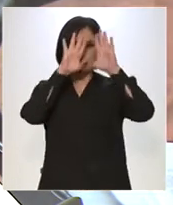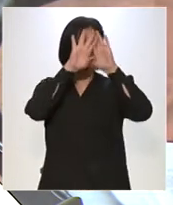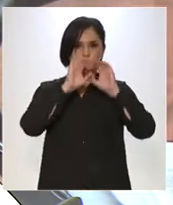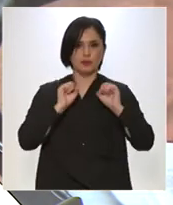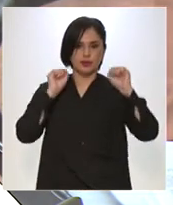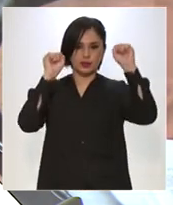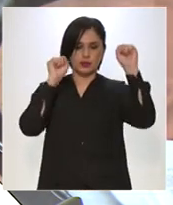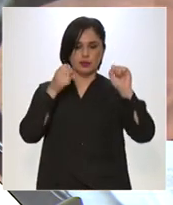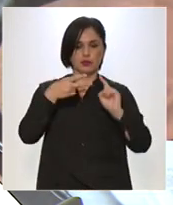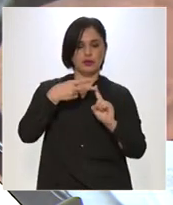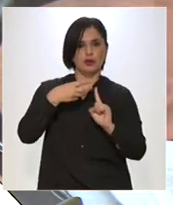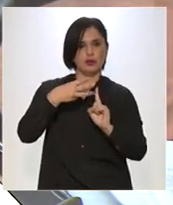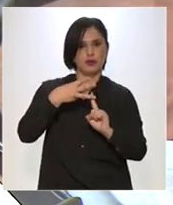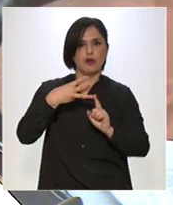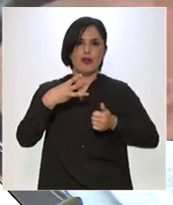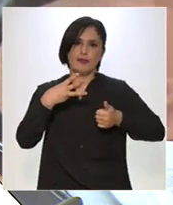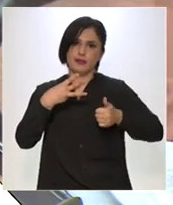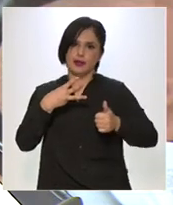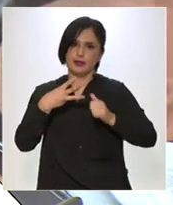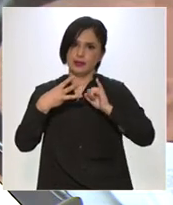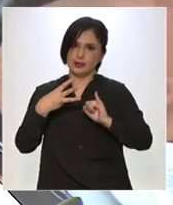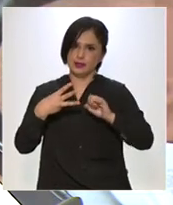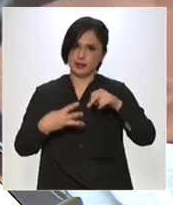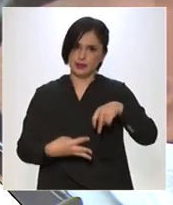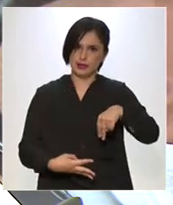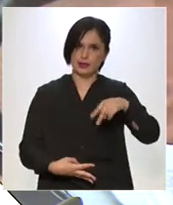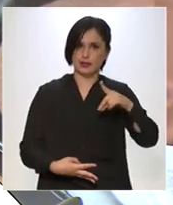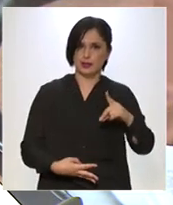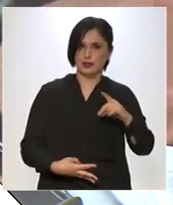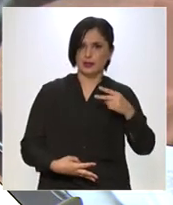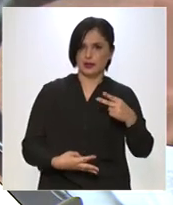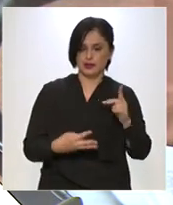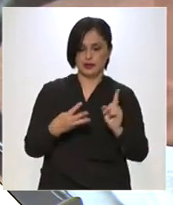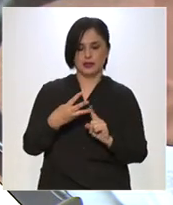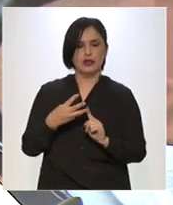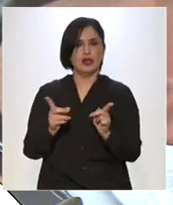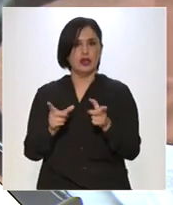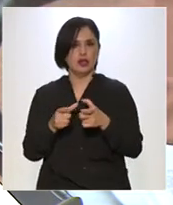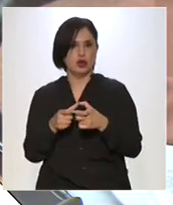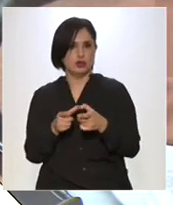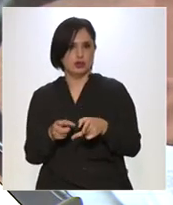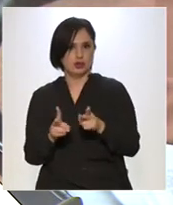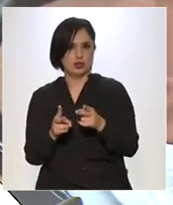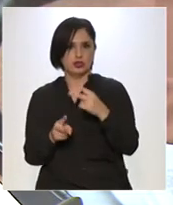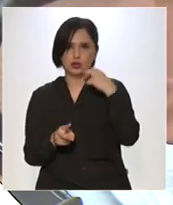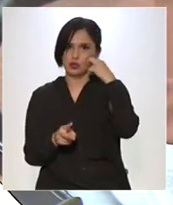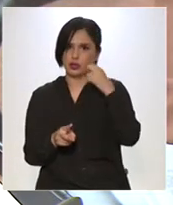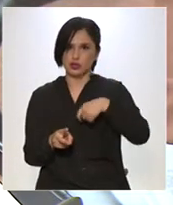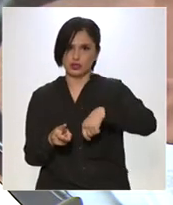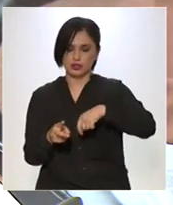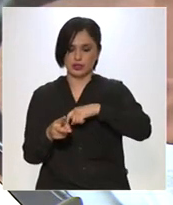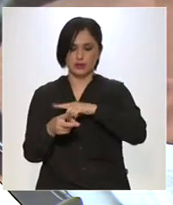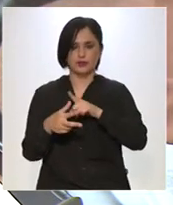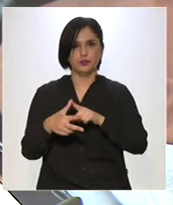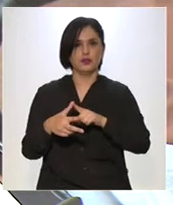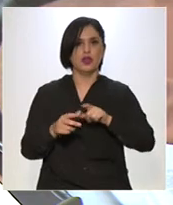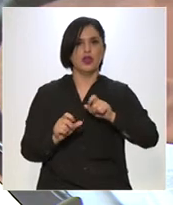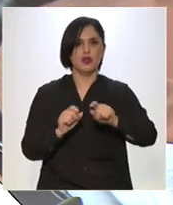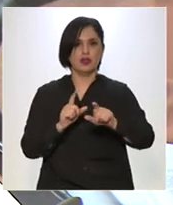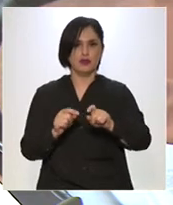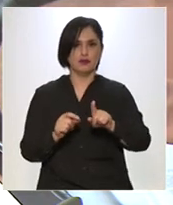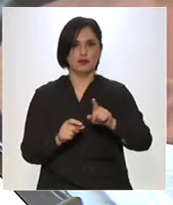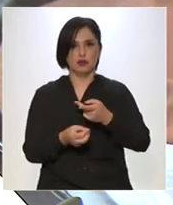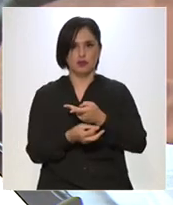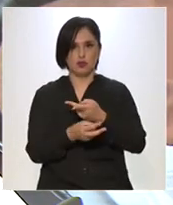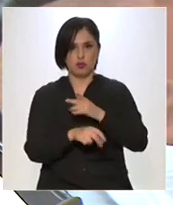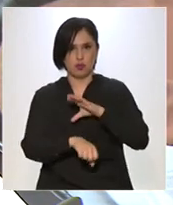Público, el director nacional del INDH, la Comisión de Derechos Humanos del Senado, el defensor nacional público, el